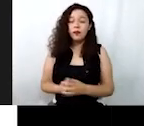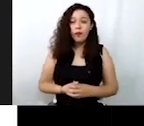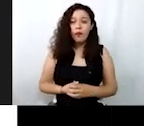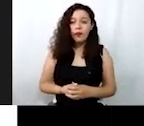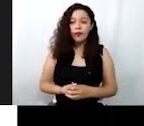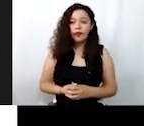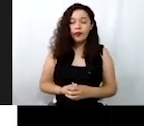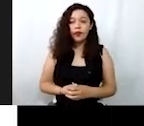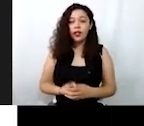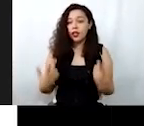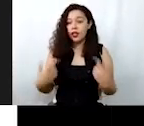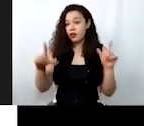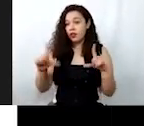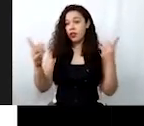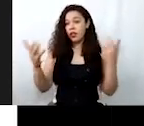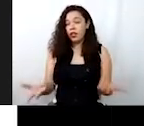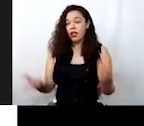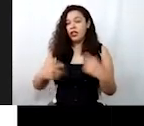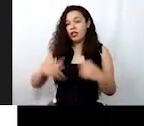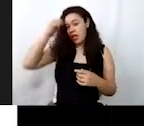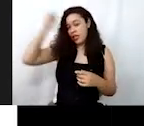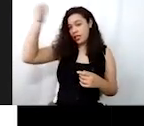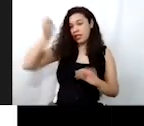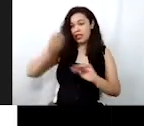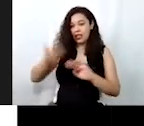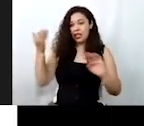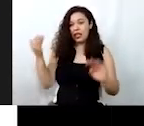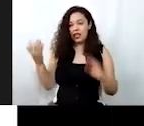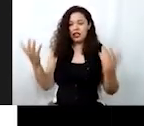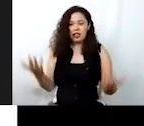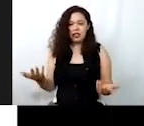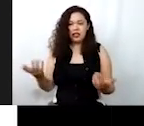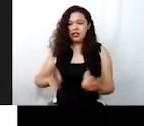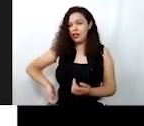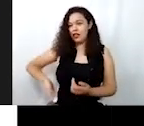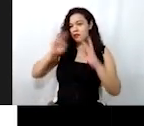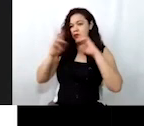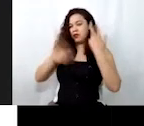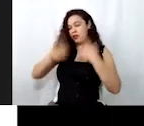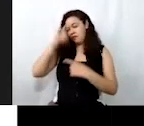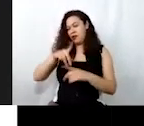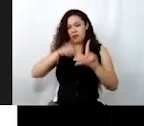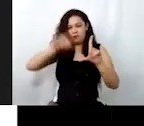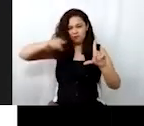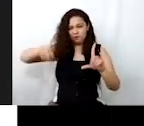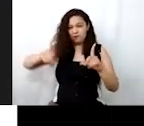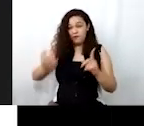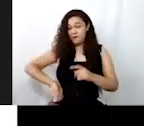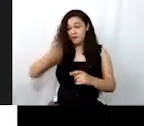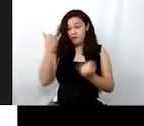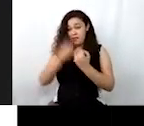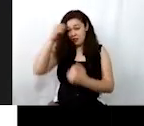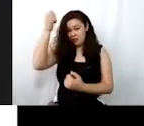una presentación quizá tan técnica como la que tuvimos quienes a lo mejor participaron en la primera en términos de estadísticas, pero pues